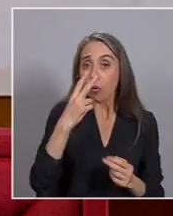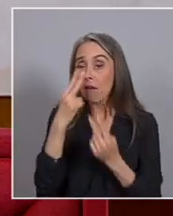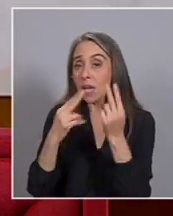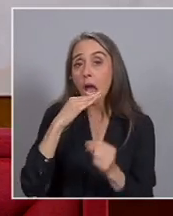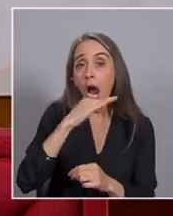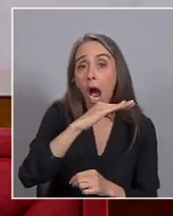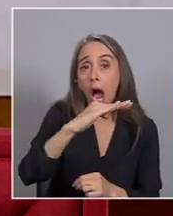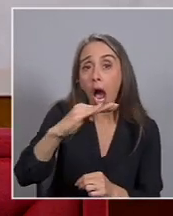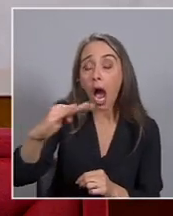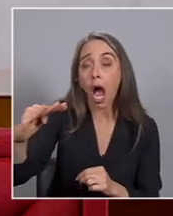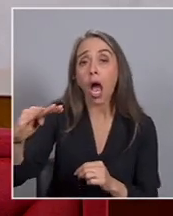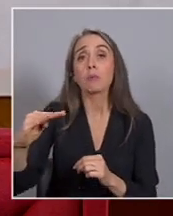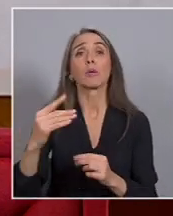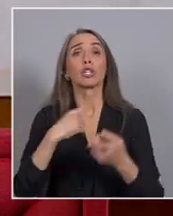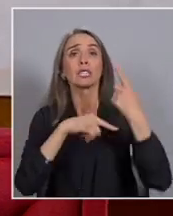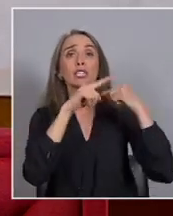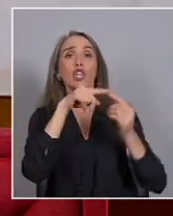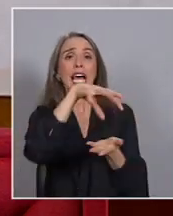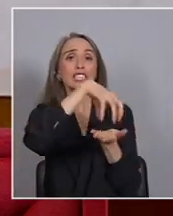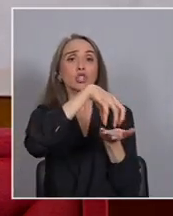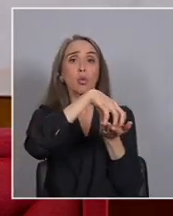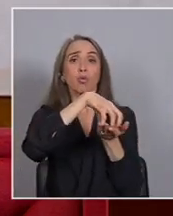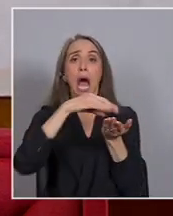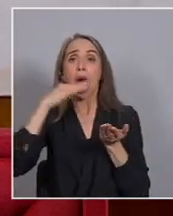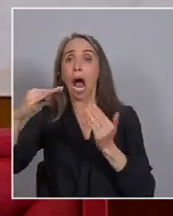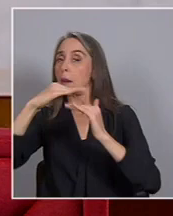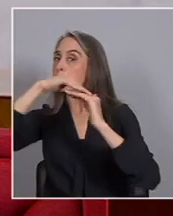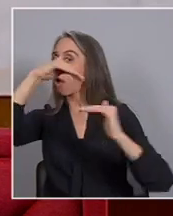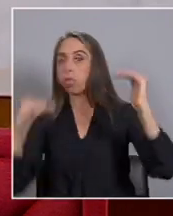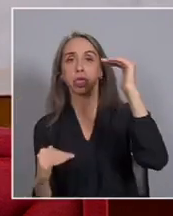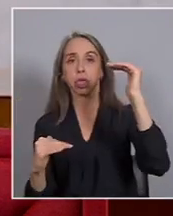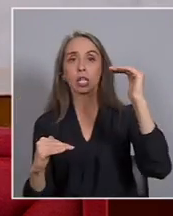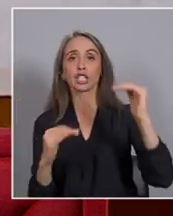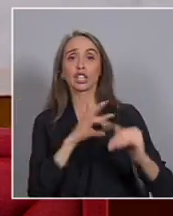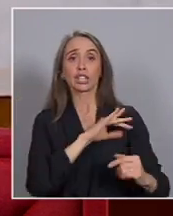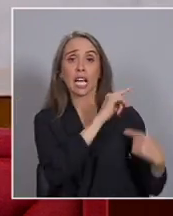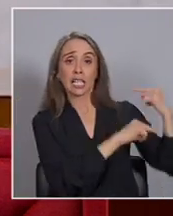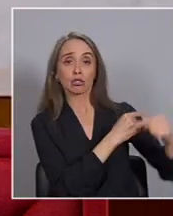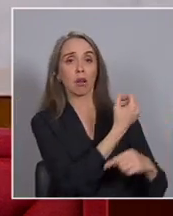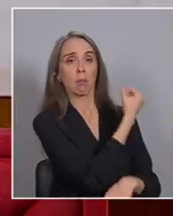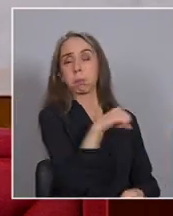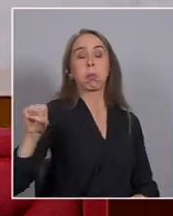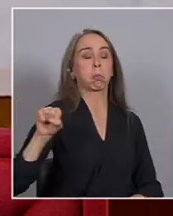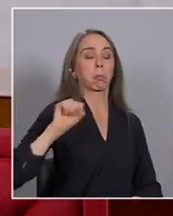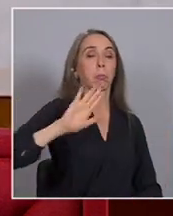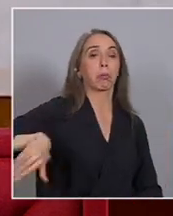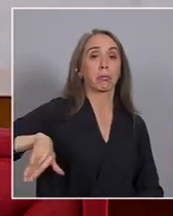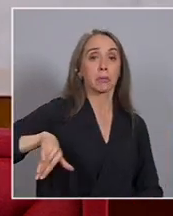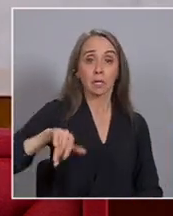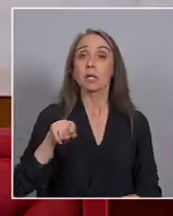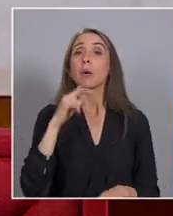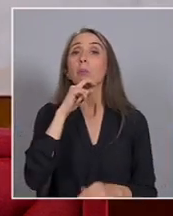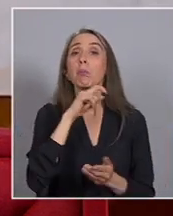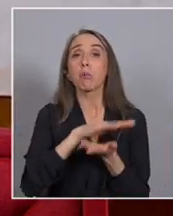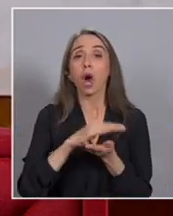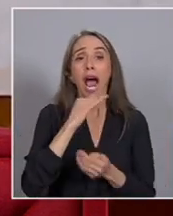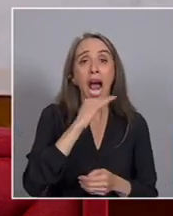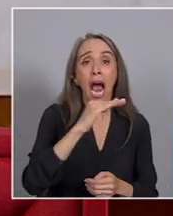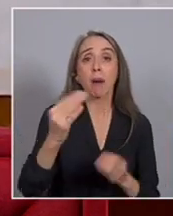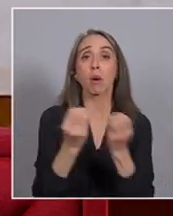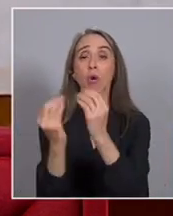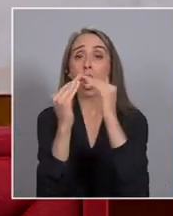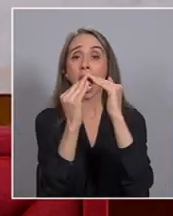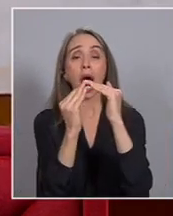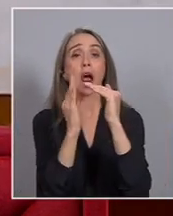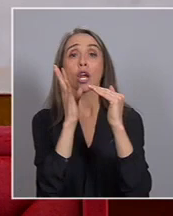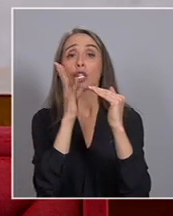Representa un espacio de desigualdad histórica al que Chile le ha dado la espalda. Por ejemplo, en los campos muchas viviendas no